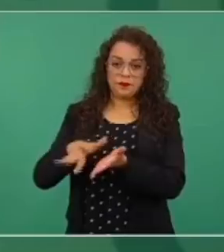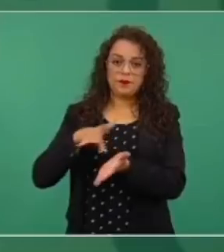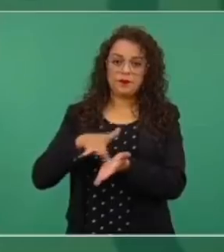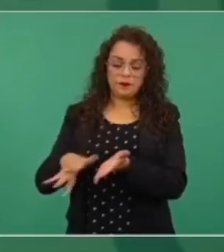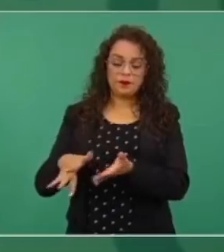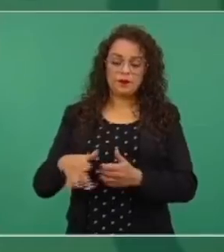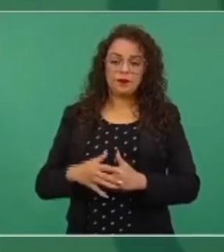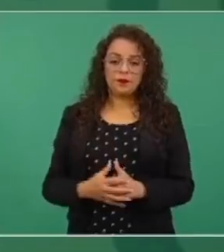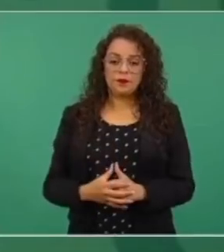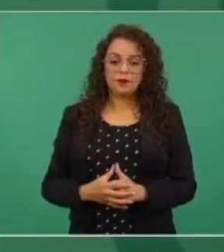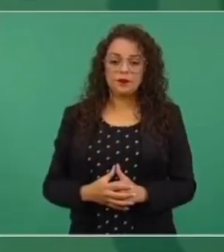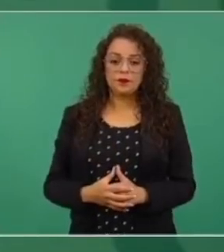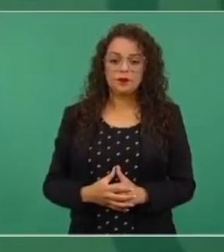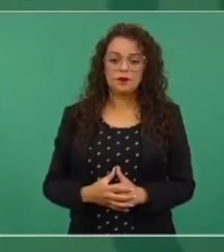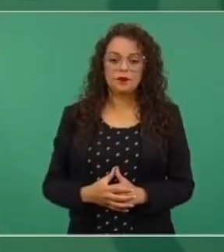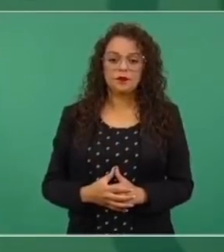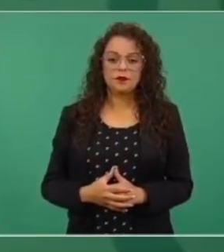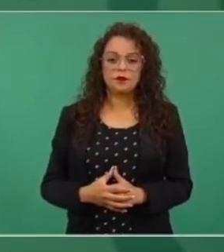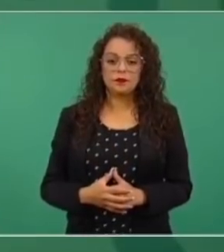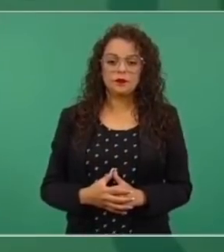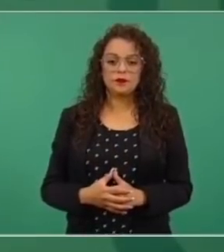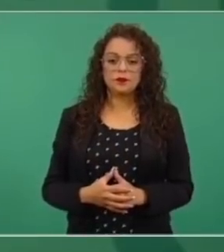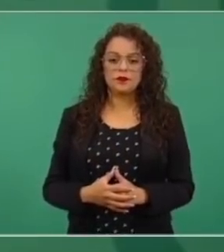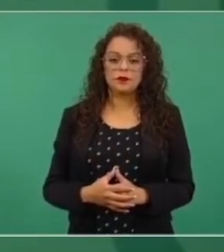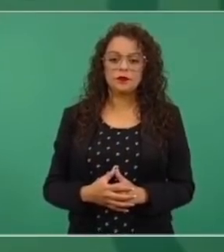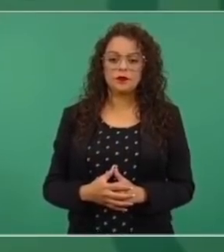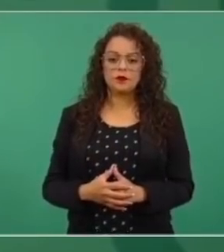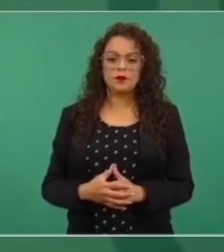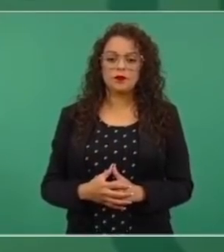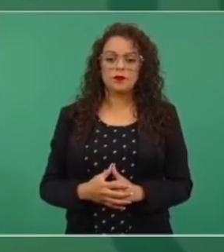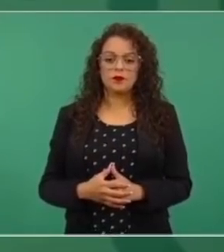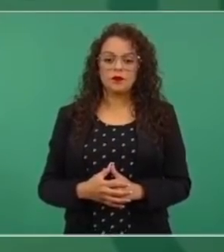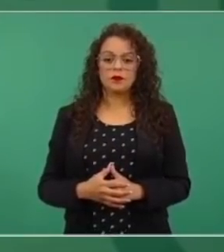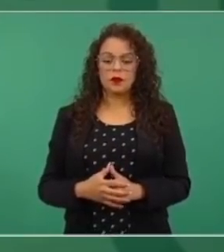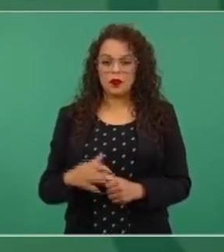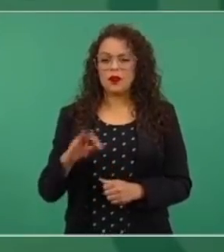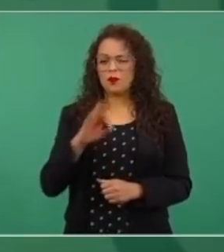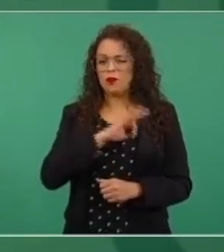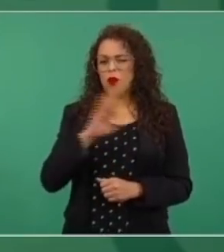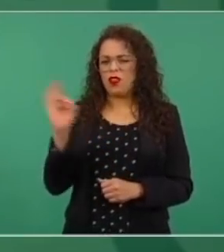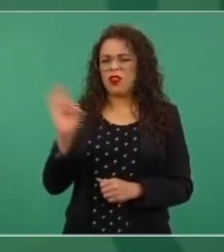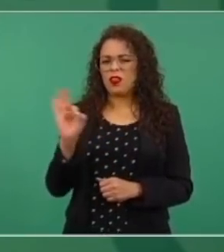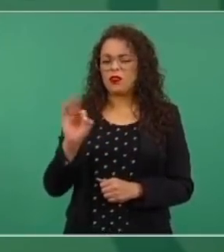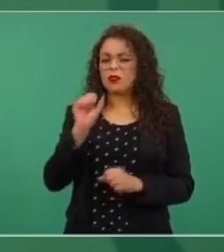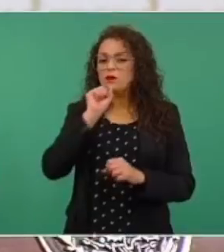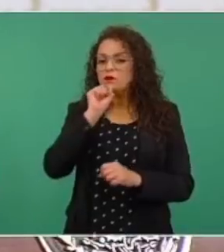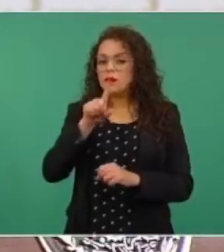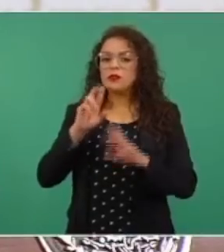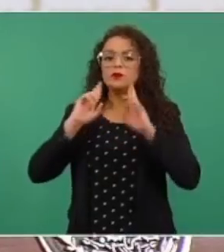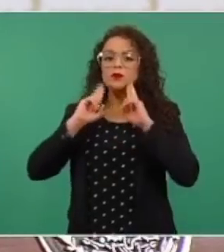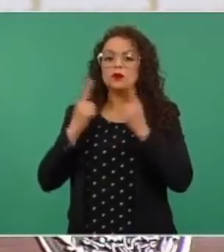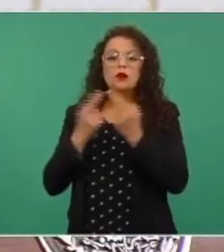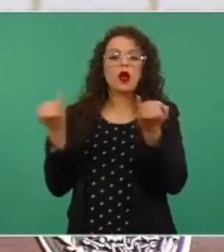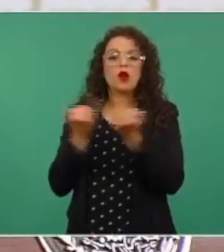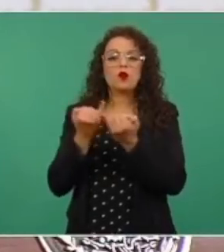probable también que llevemos a cabo una reunión como en Morelia.